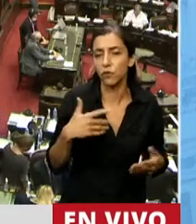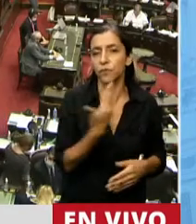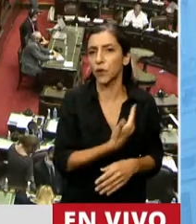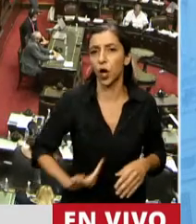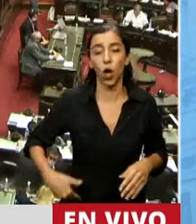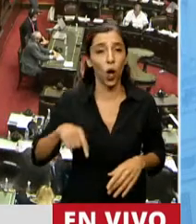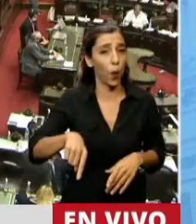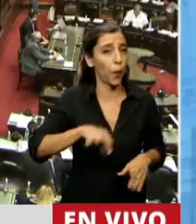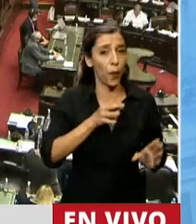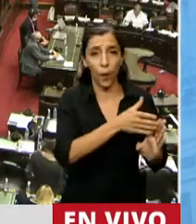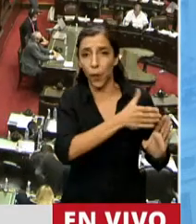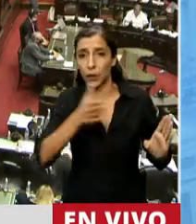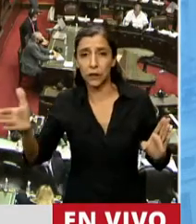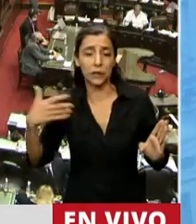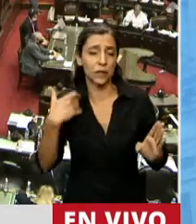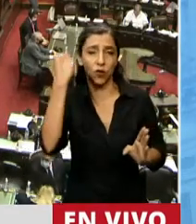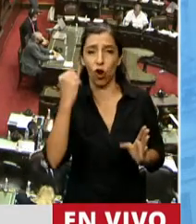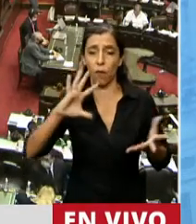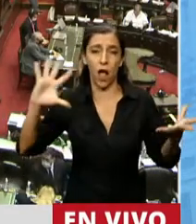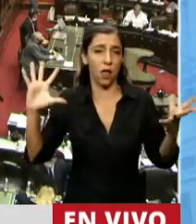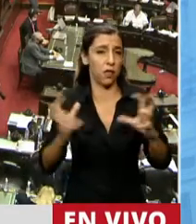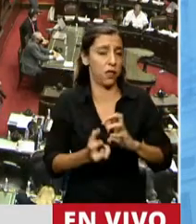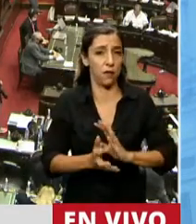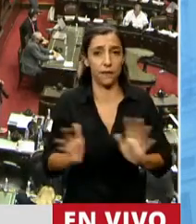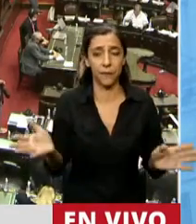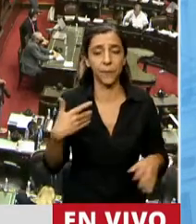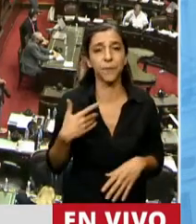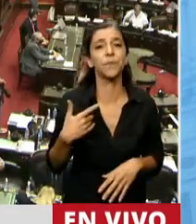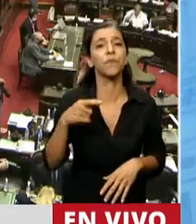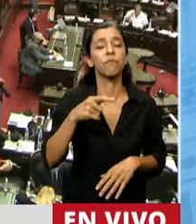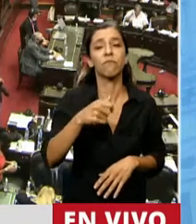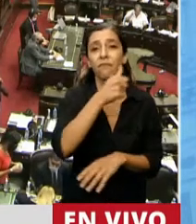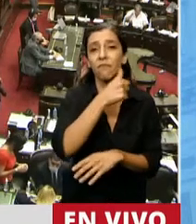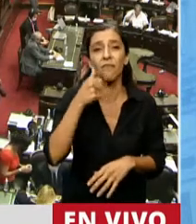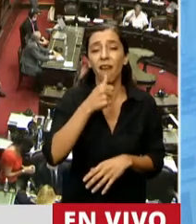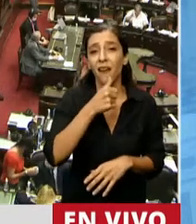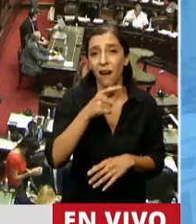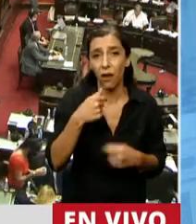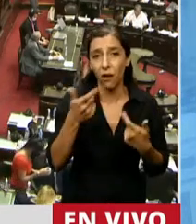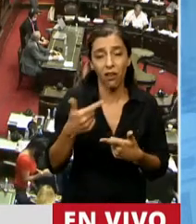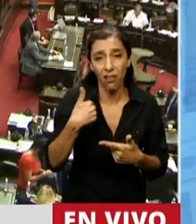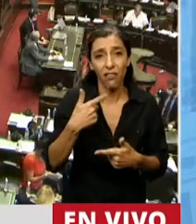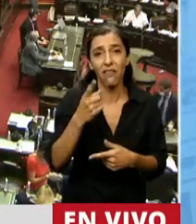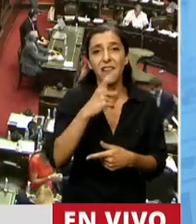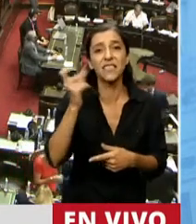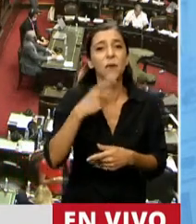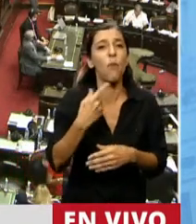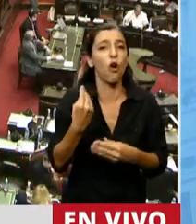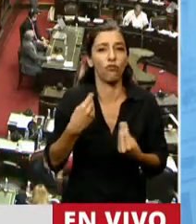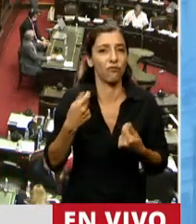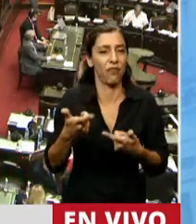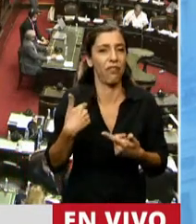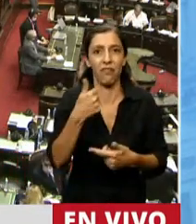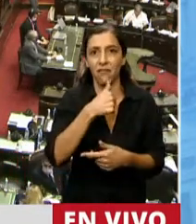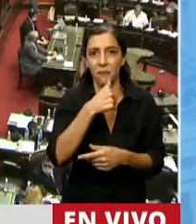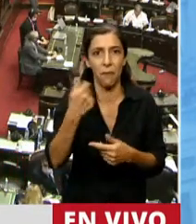económico. En primer lugar, la cobertura del 100% de los medicamentos que da el PAMI, que es muy importante.